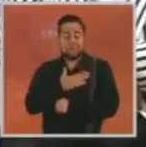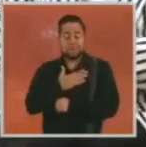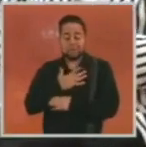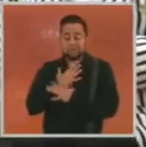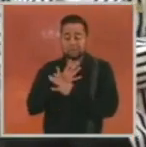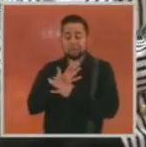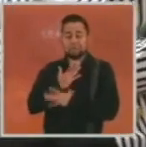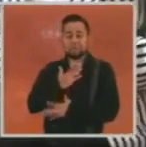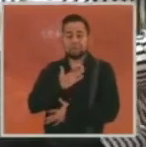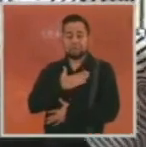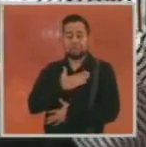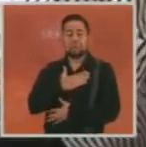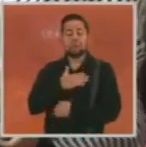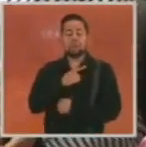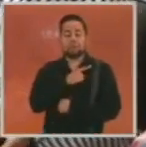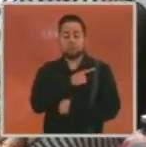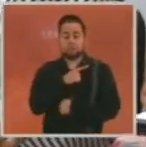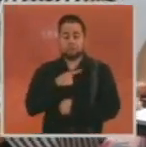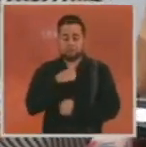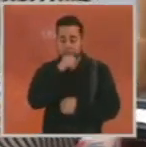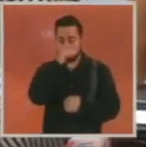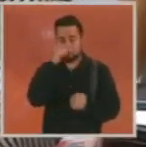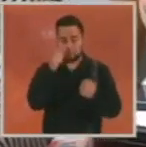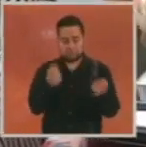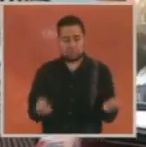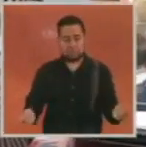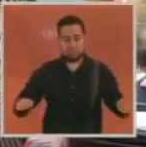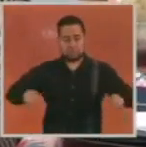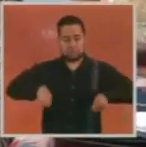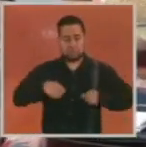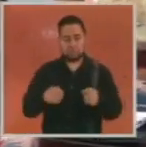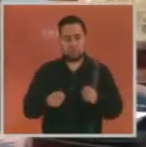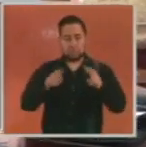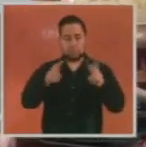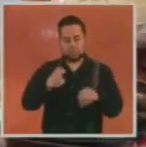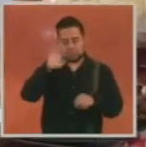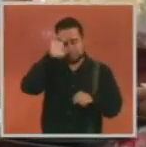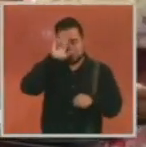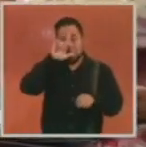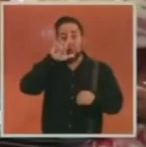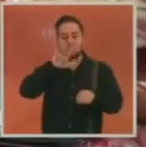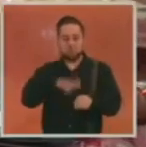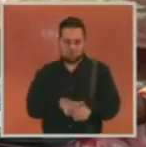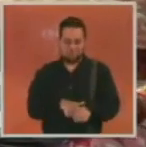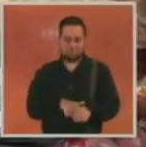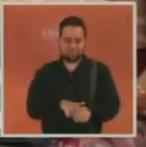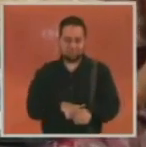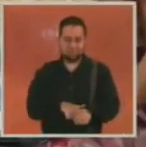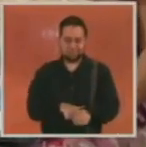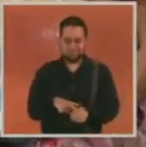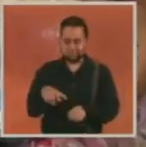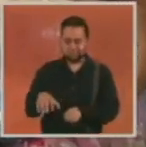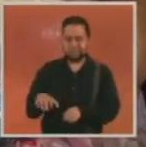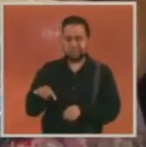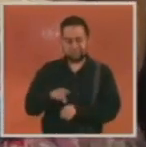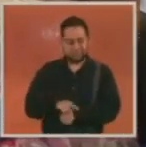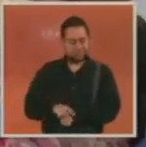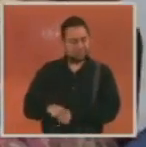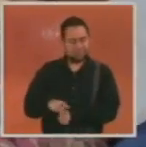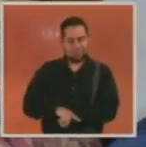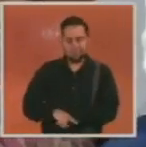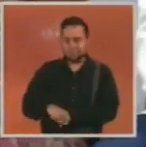que debería de ser una guelaguetza de culturas que cada día se